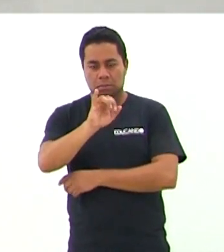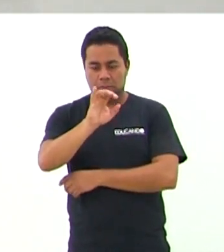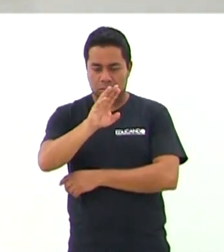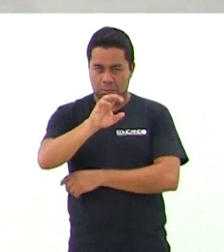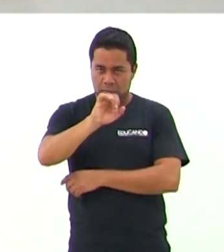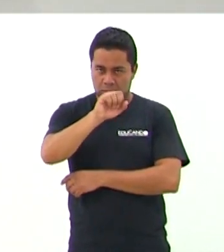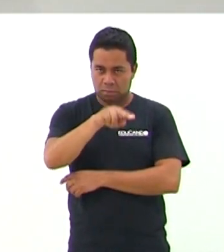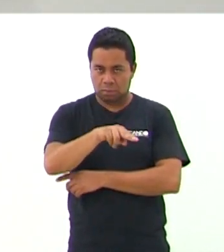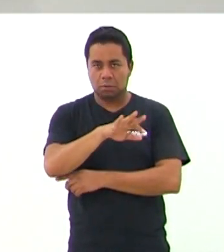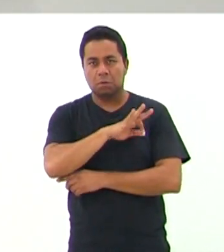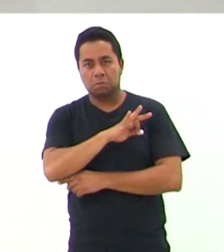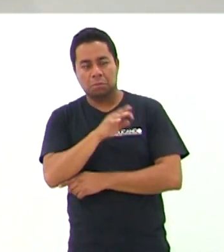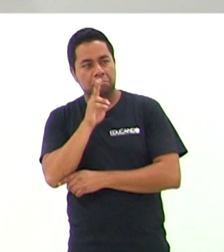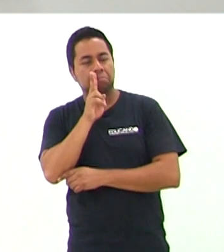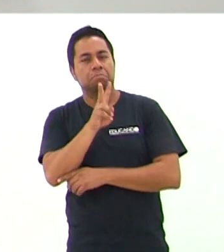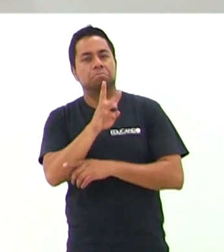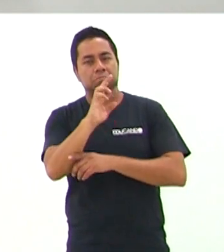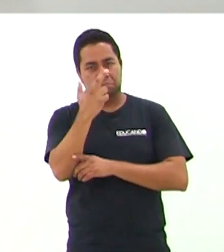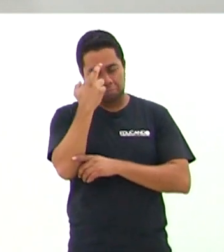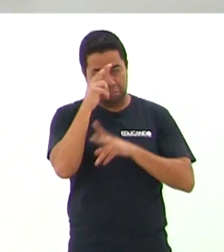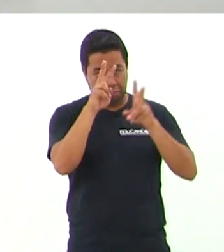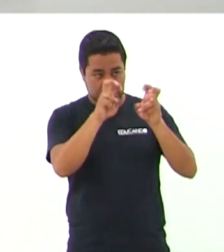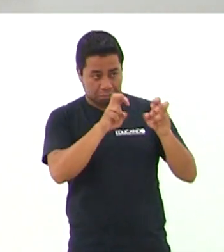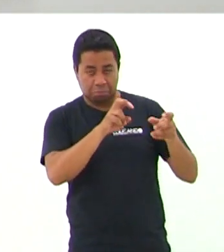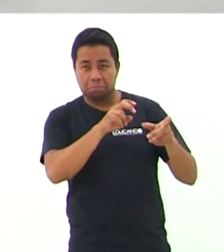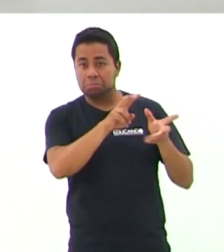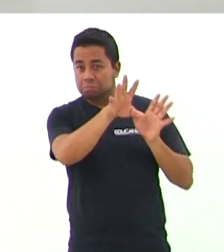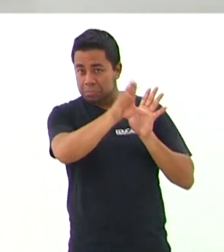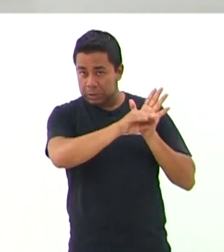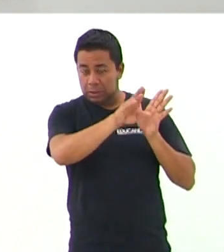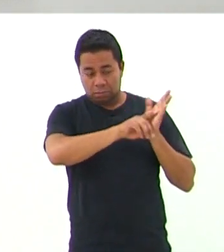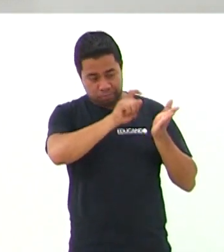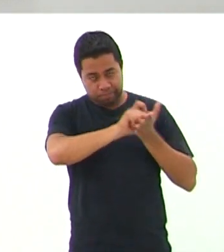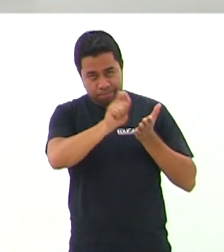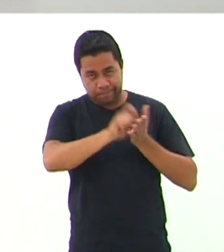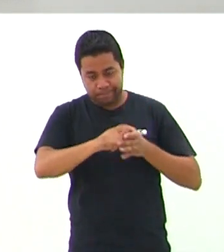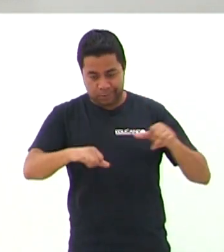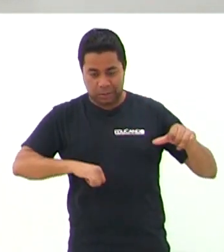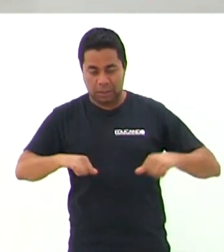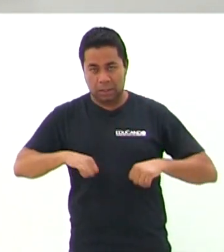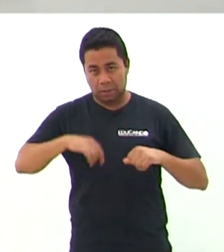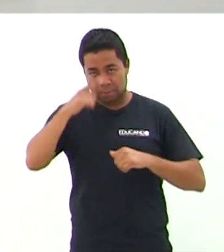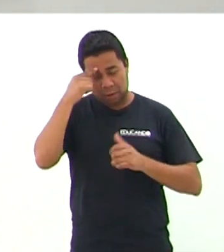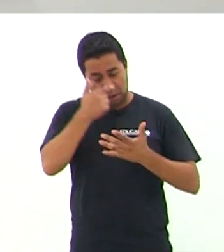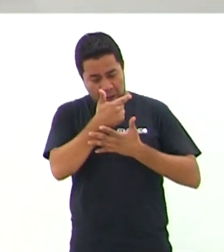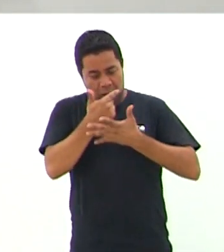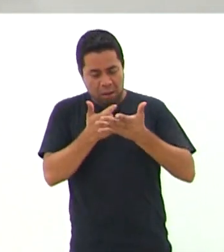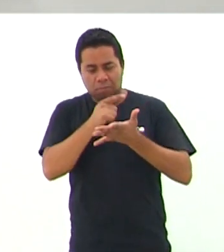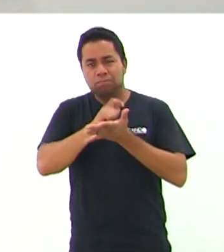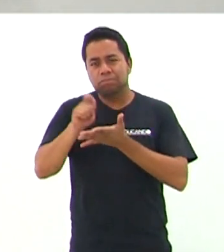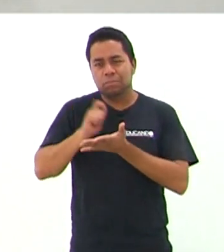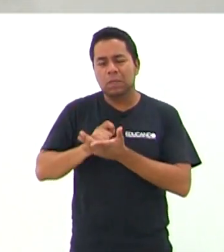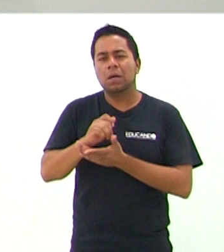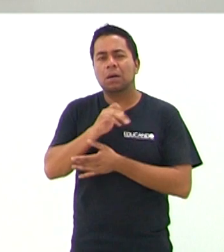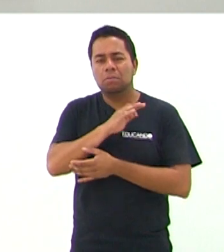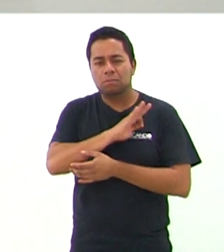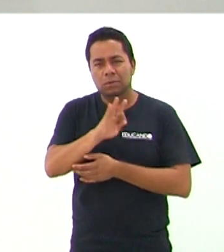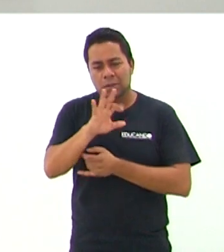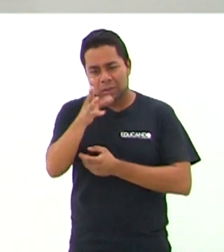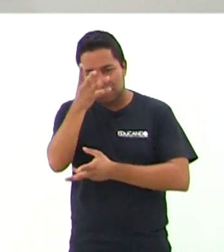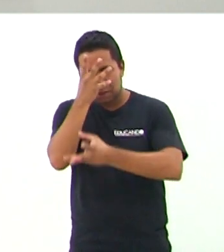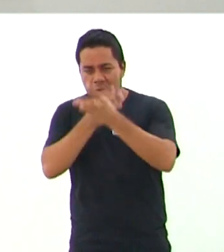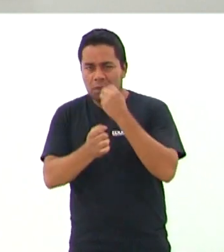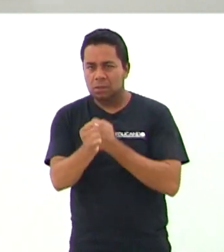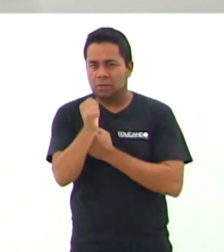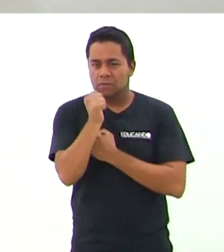ver, recordar el tema, hacer apuntes, los ejercicios de tu guía, los cuales te van a permitir reforzar el contenido